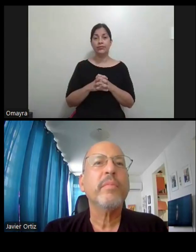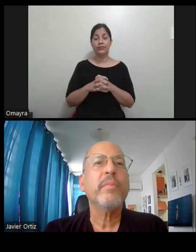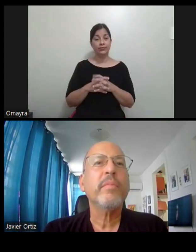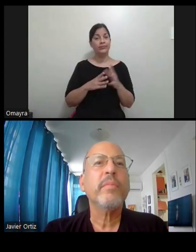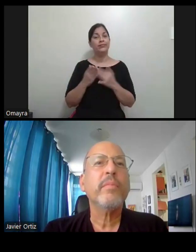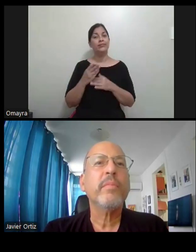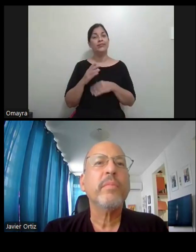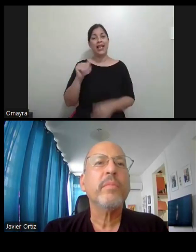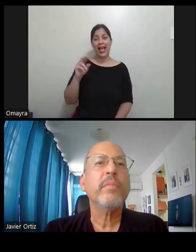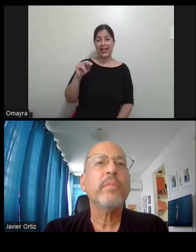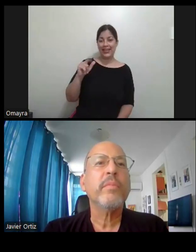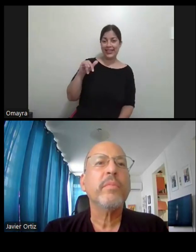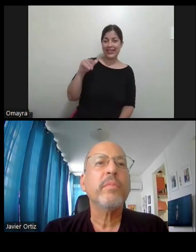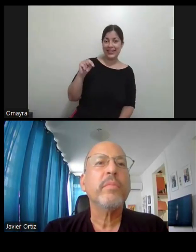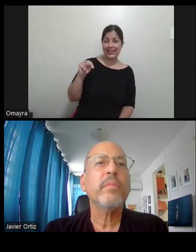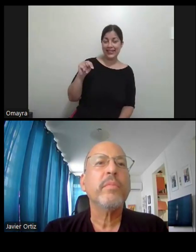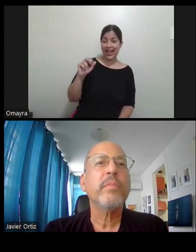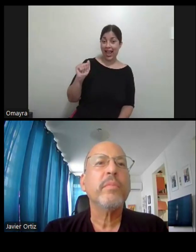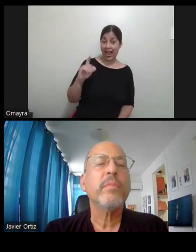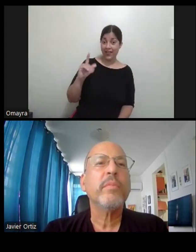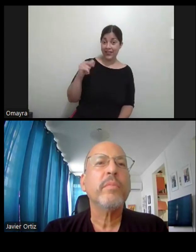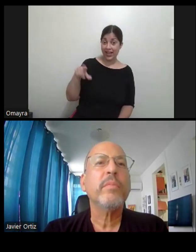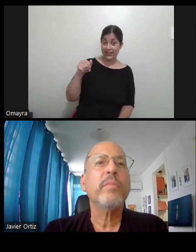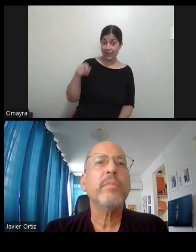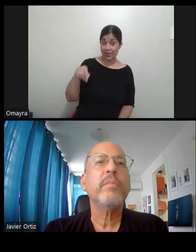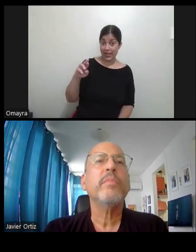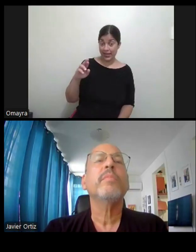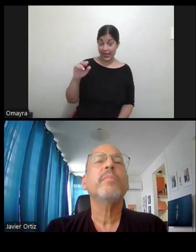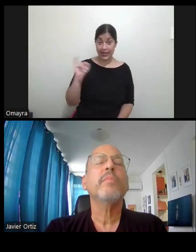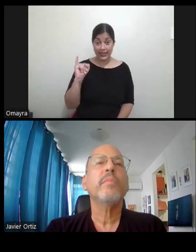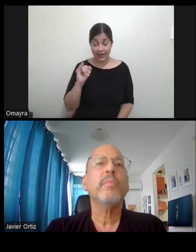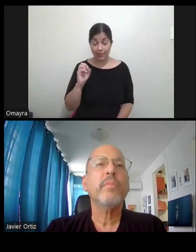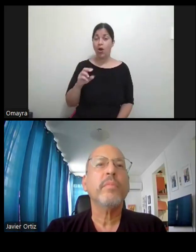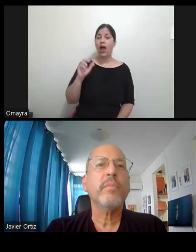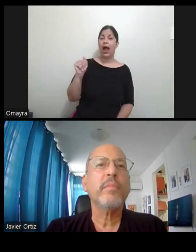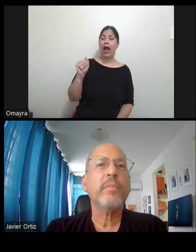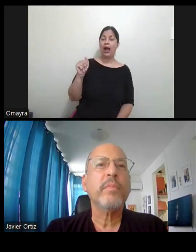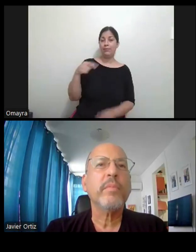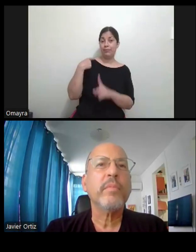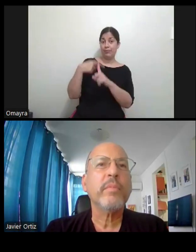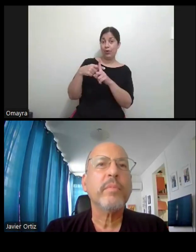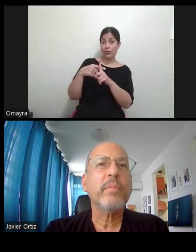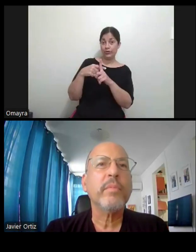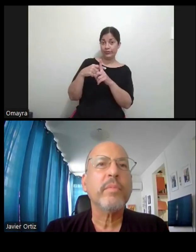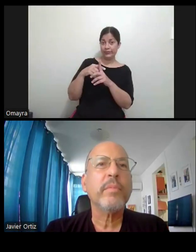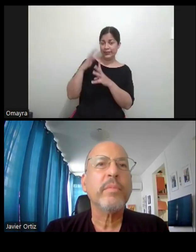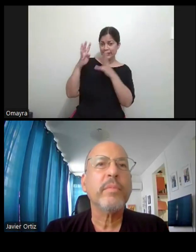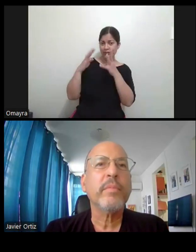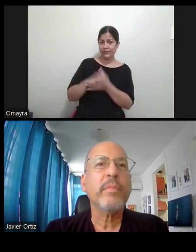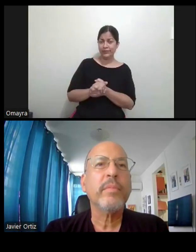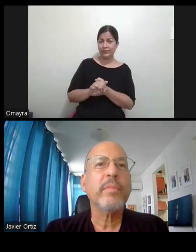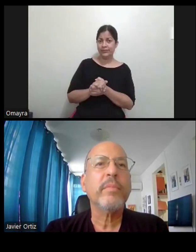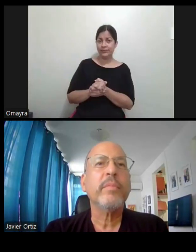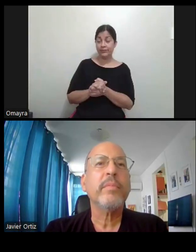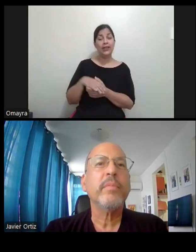de Anilín, ¿verdad? A Díaz PR en Instagram o A+ Research Creation, que yo combino. Eso es una visión y es en